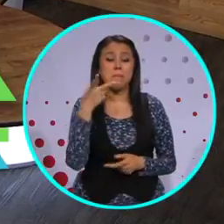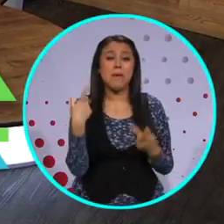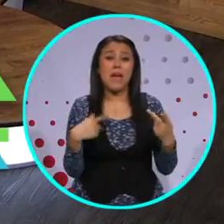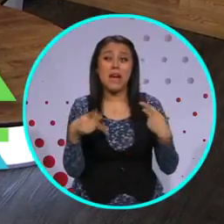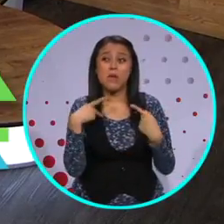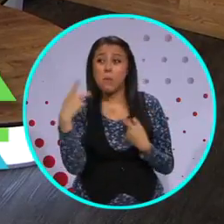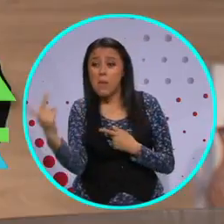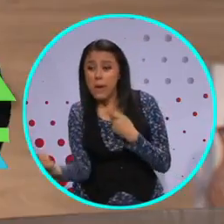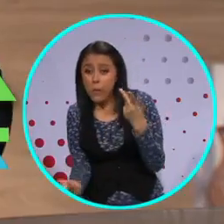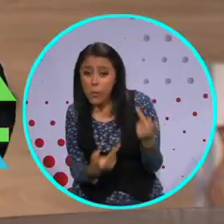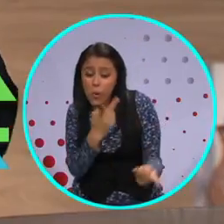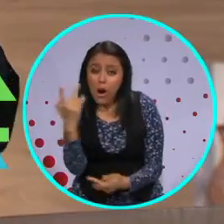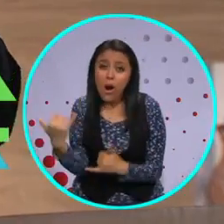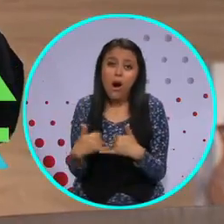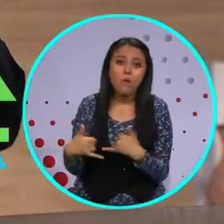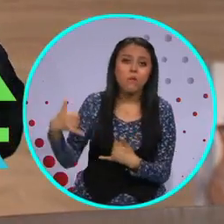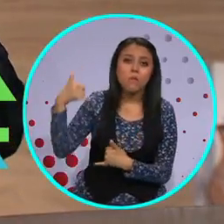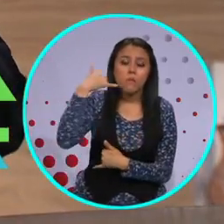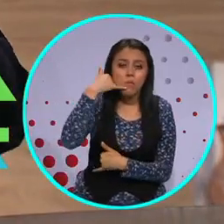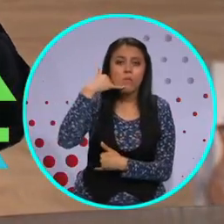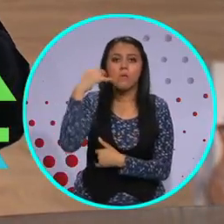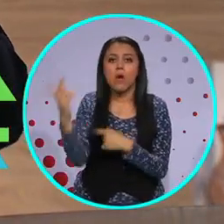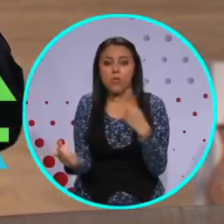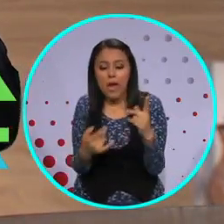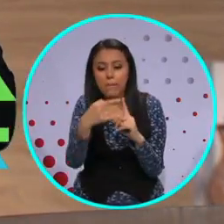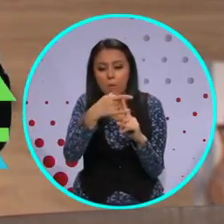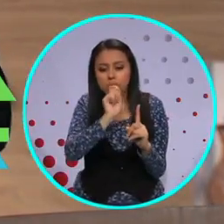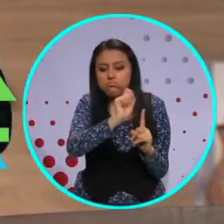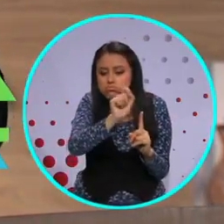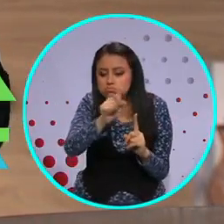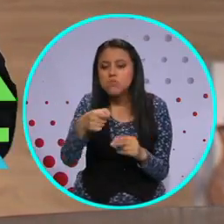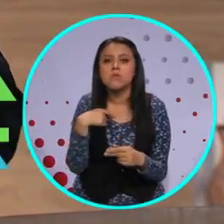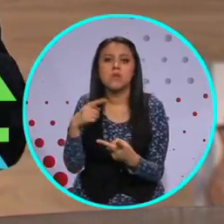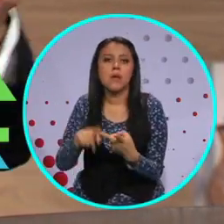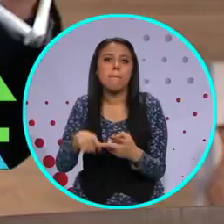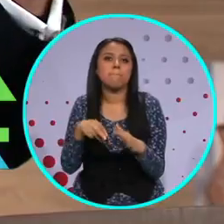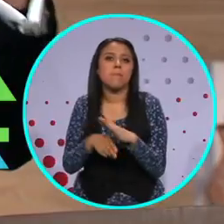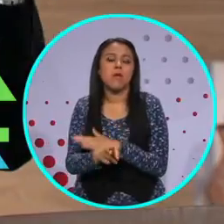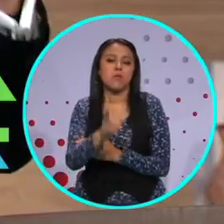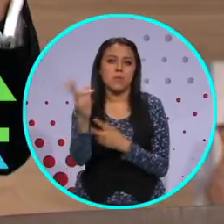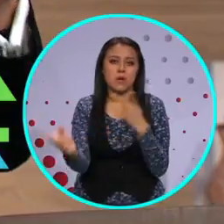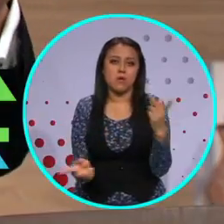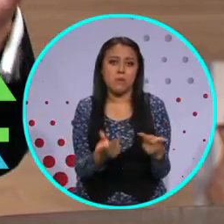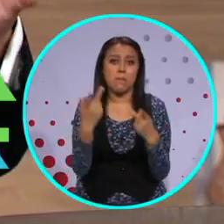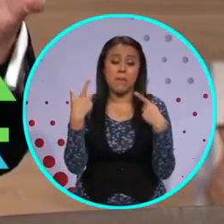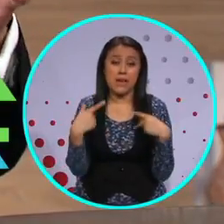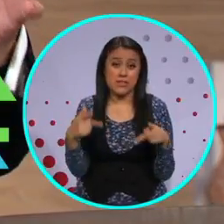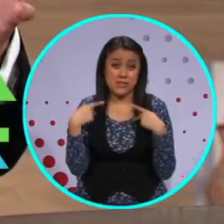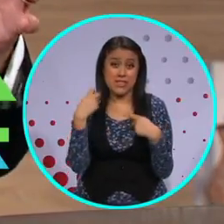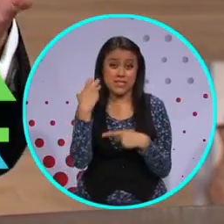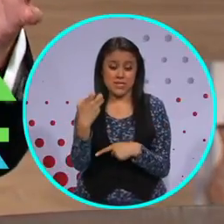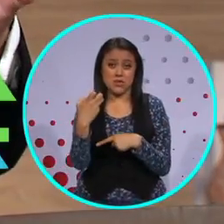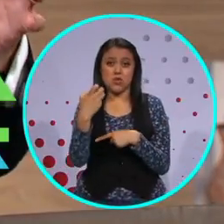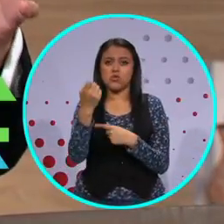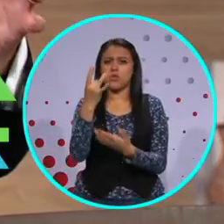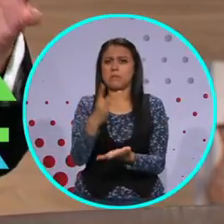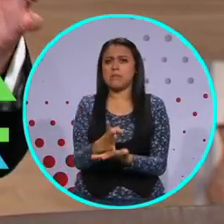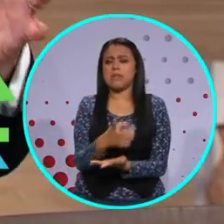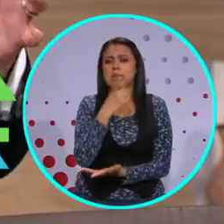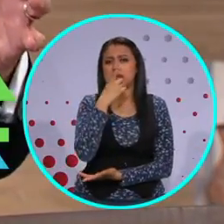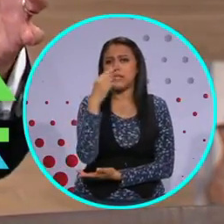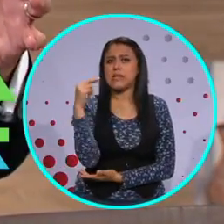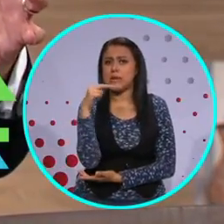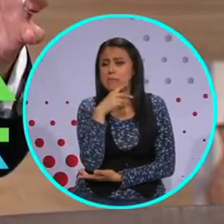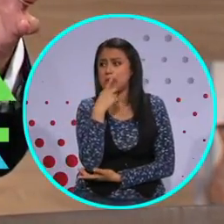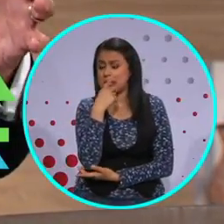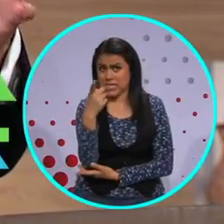gente que pregunta vía telefónica de puerta en puerta las salidas del mentor todo ese ejército de gente lo gastas te para una respuesta que te la